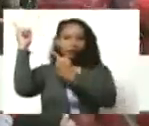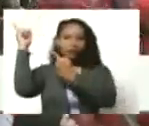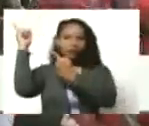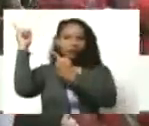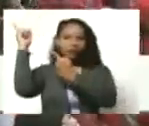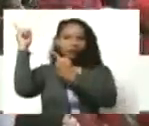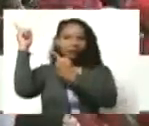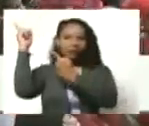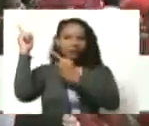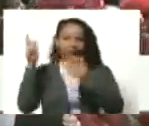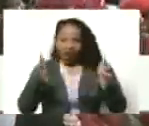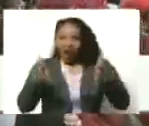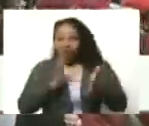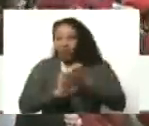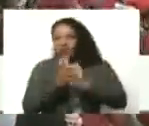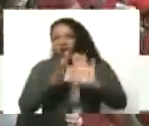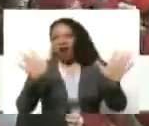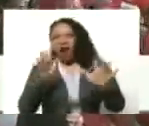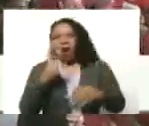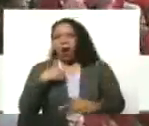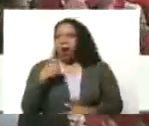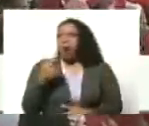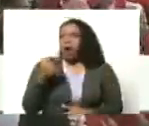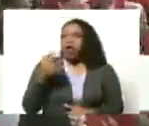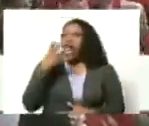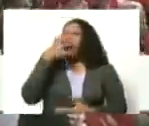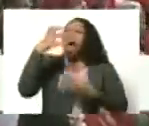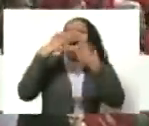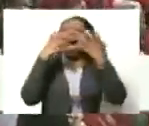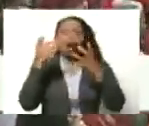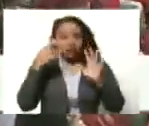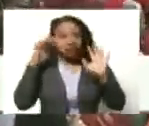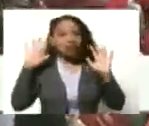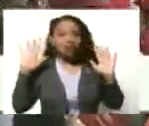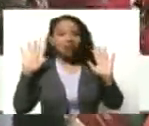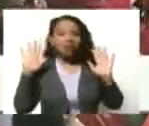Ganamos. Somos poquitos, pero gritamos, pues.